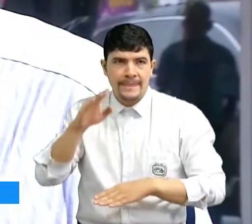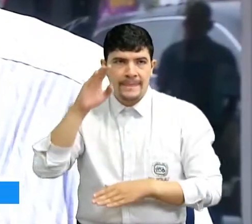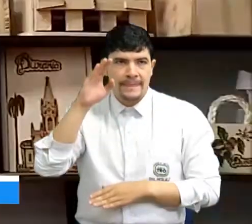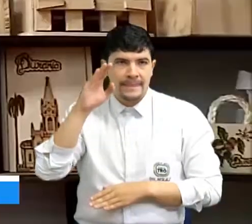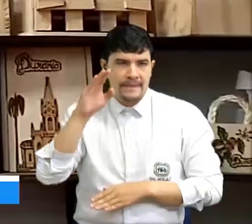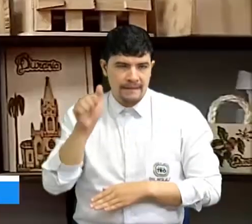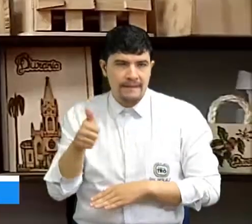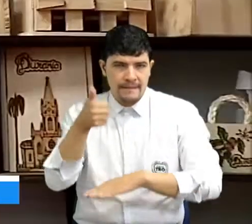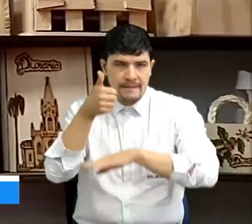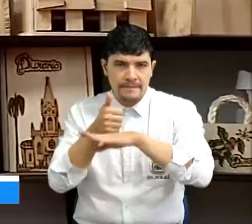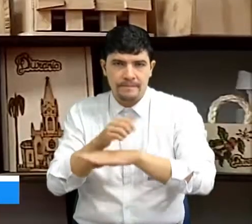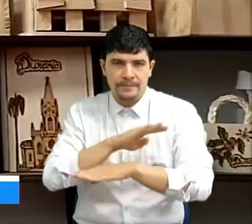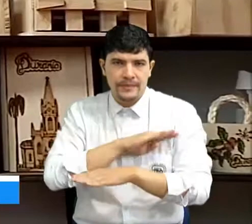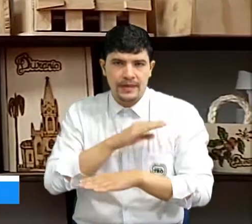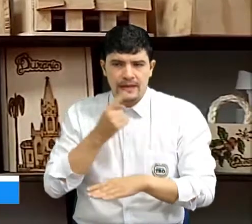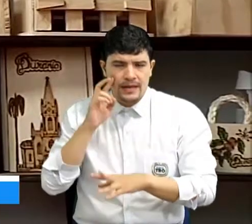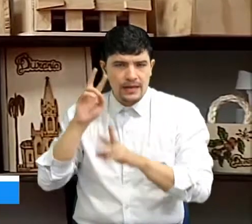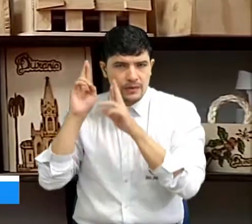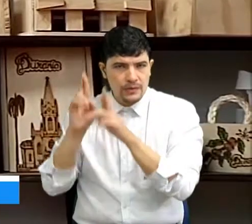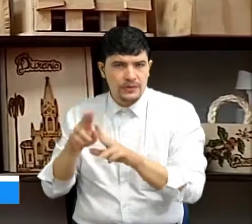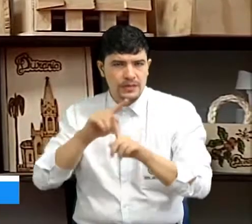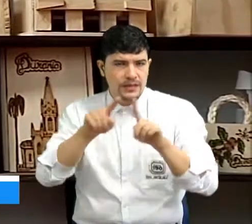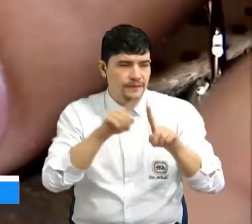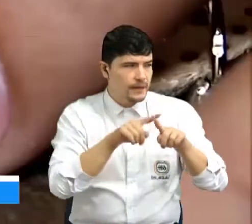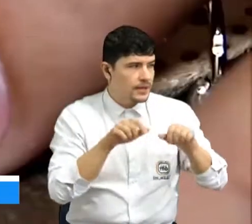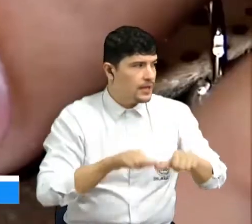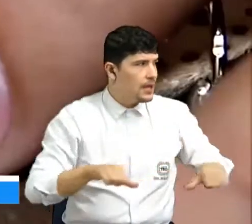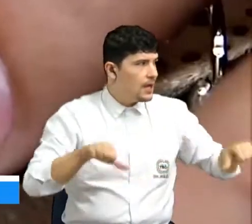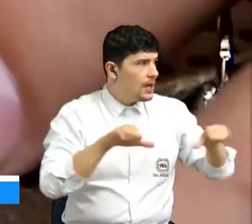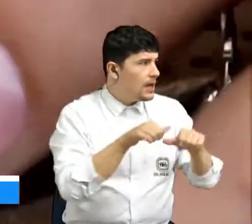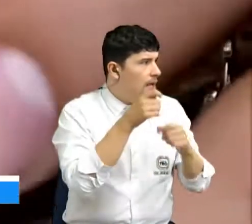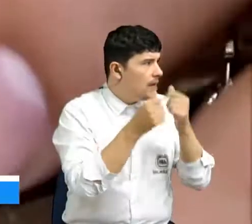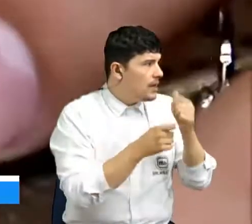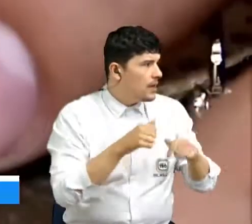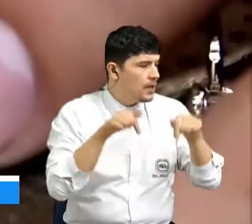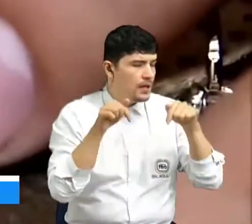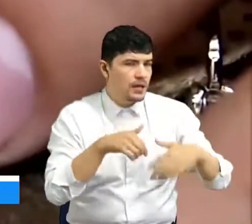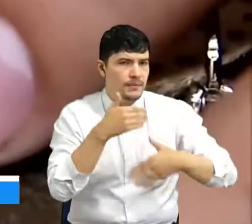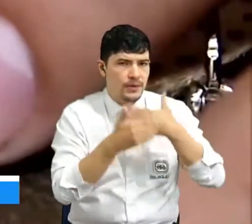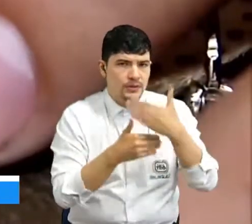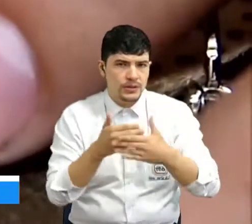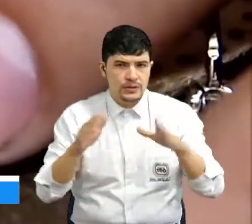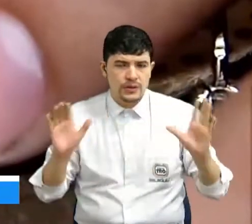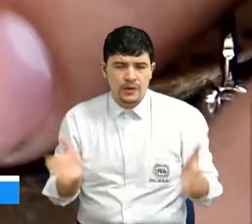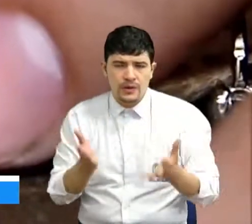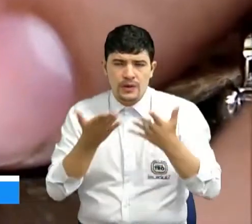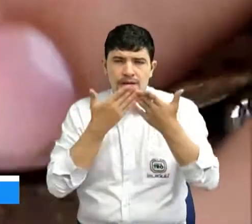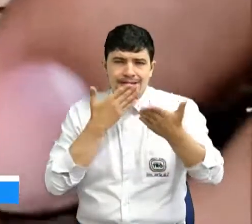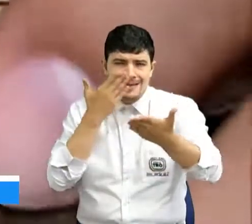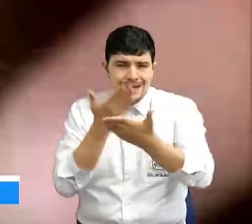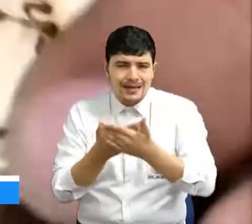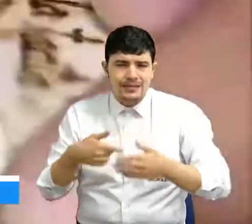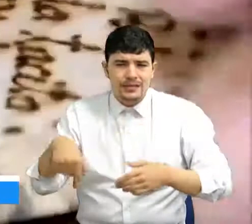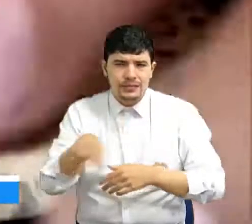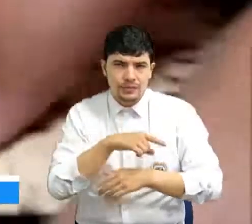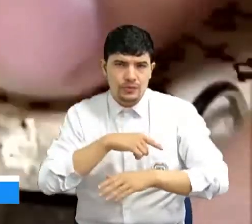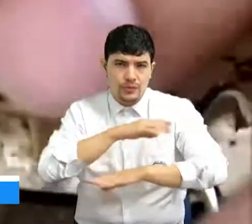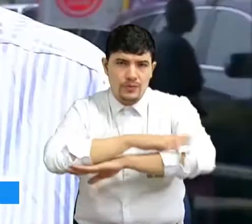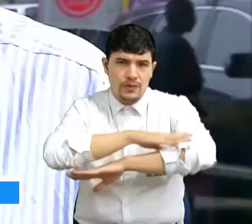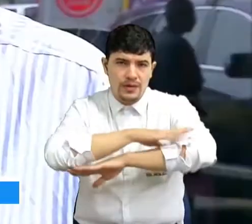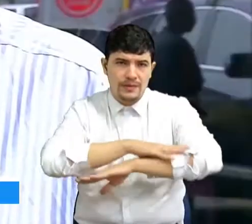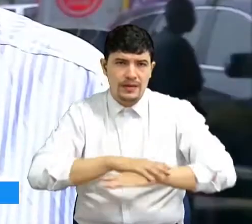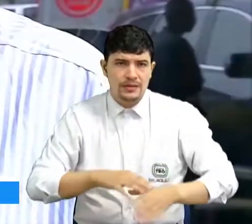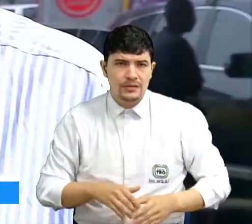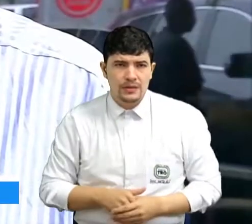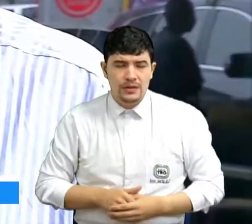papel de sus paisanos se indica que los diferentes sectores económicos tienen reactivándose con prudencia gracias a su comportamiento gran ya de pronto